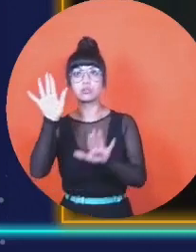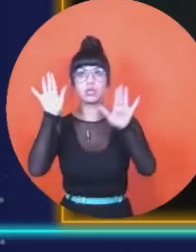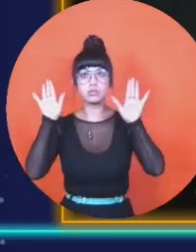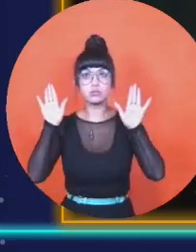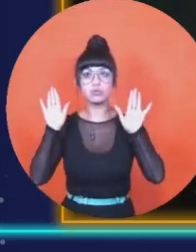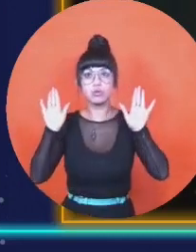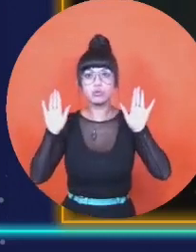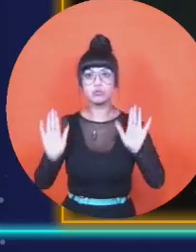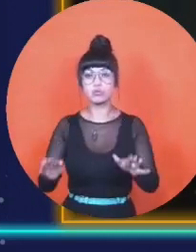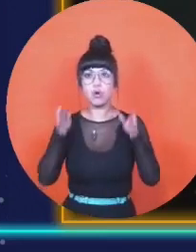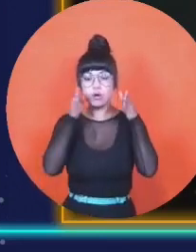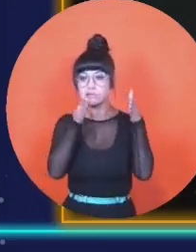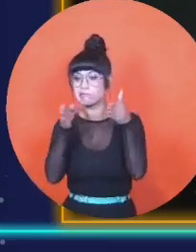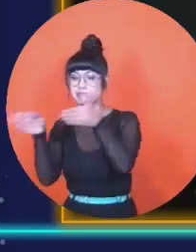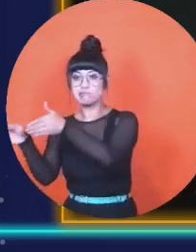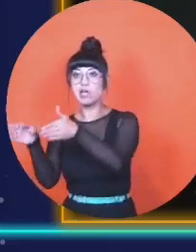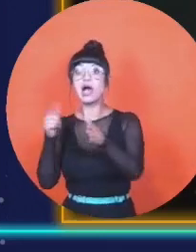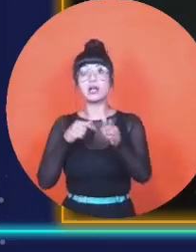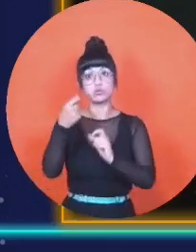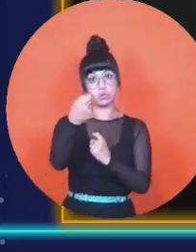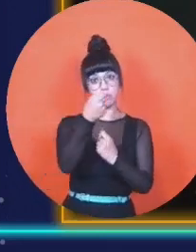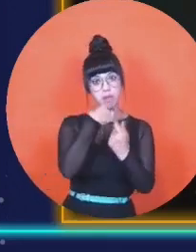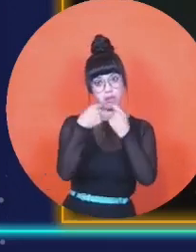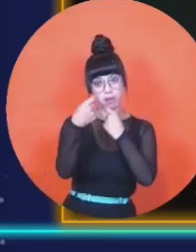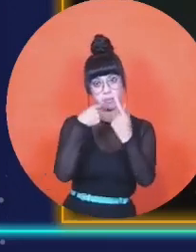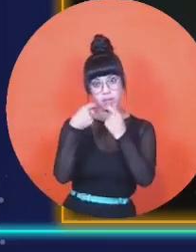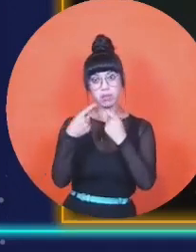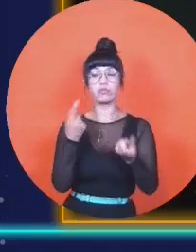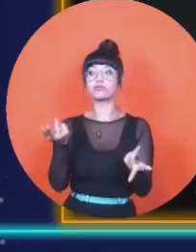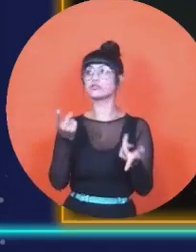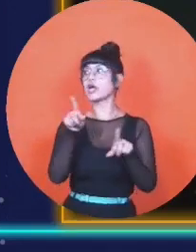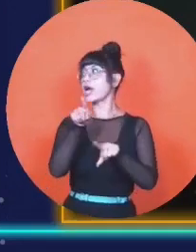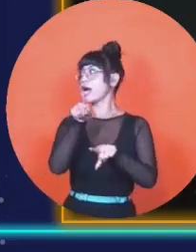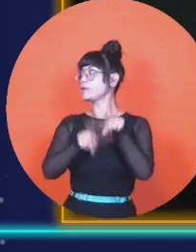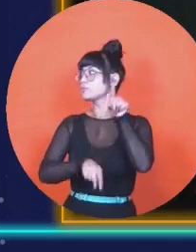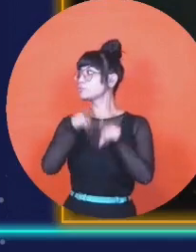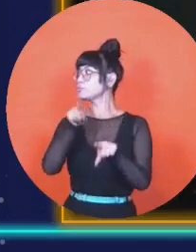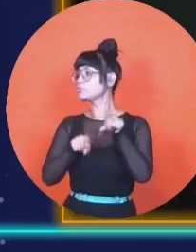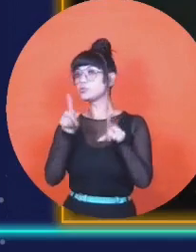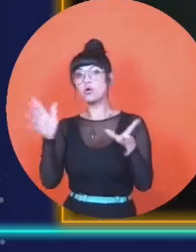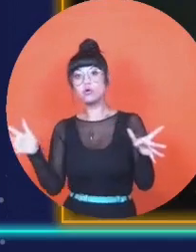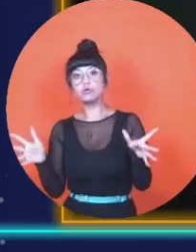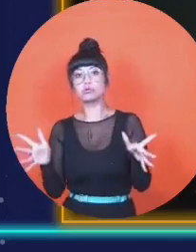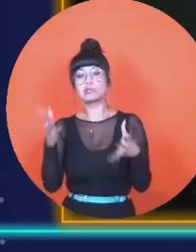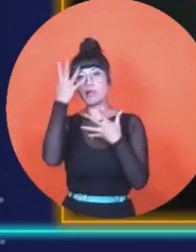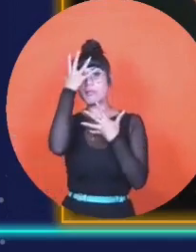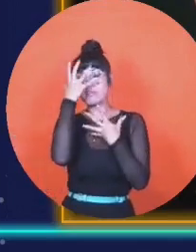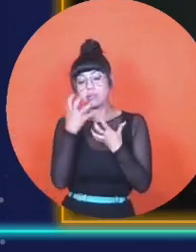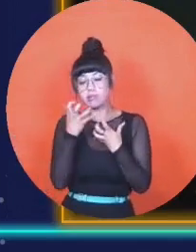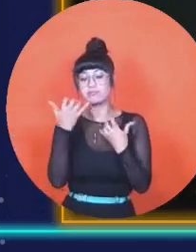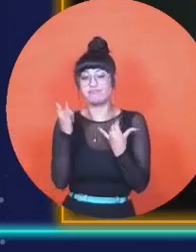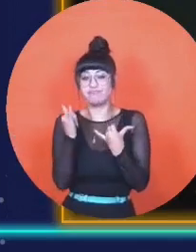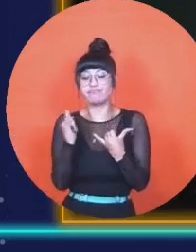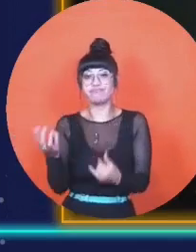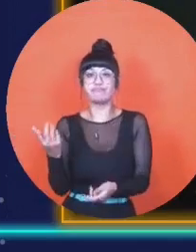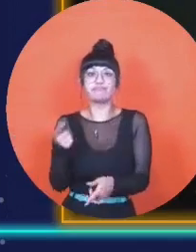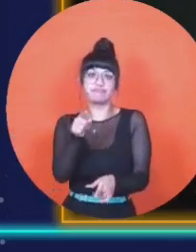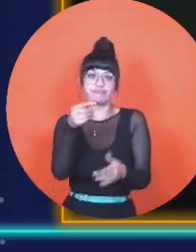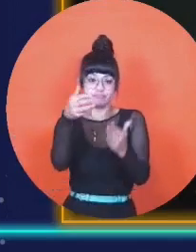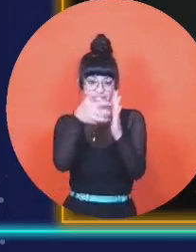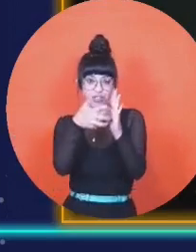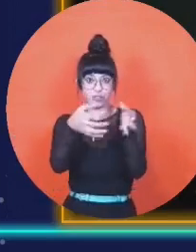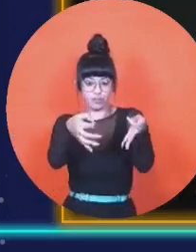atención, medicados, tenemos con depresión también diagnosticada y